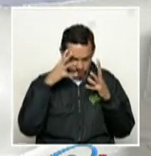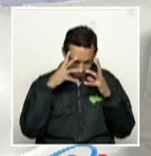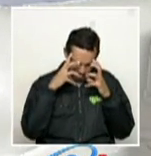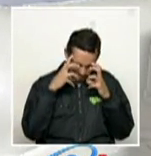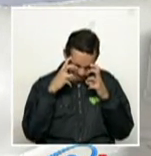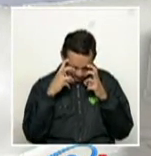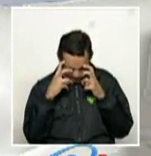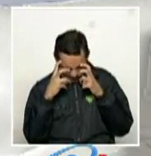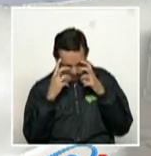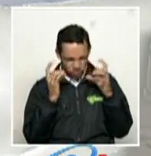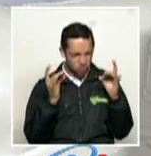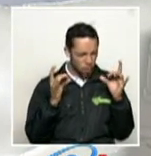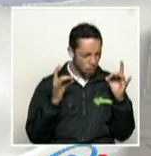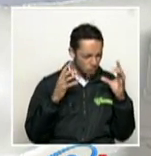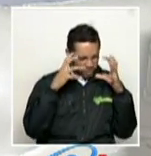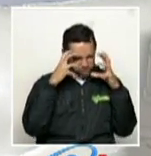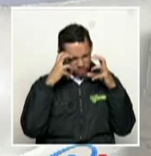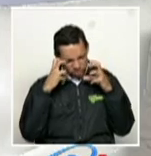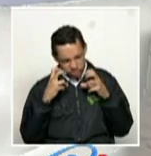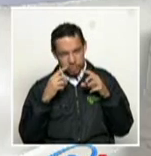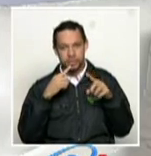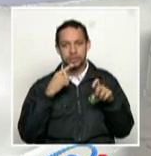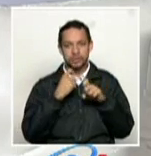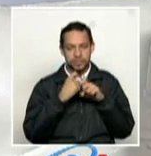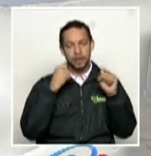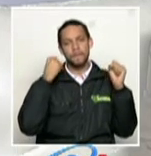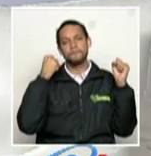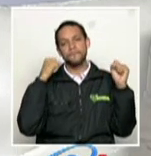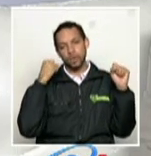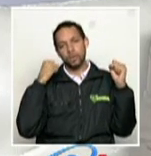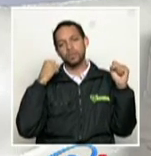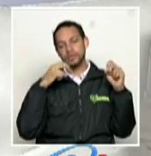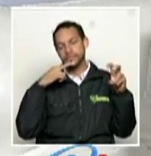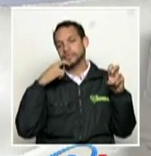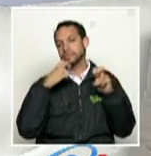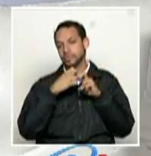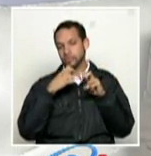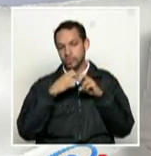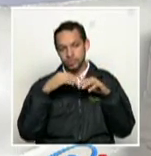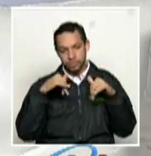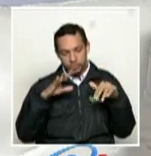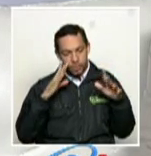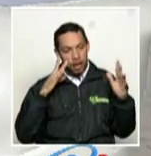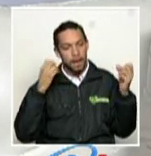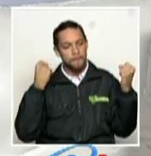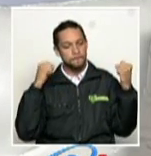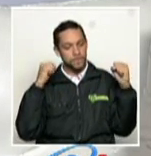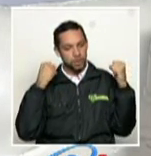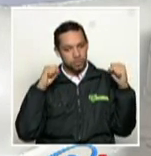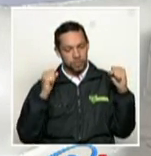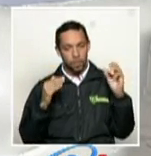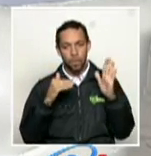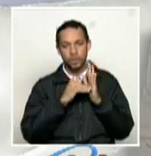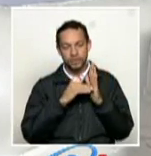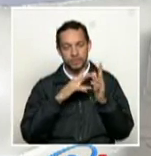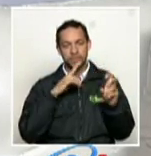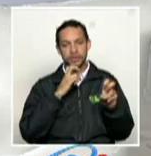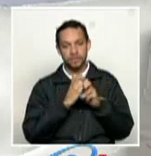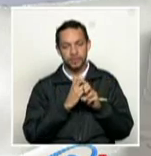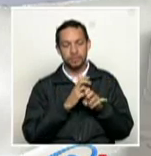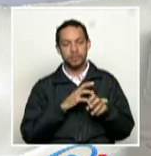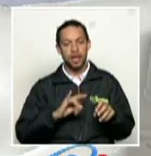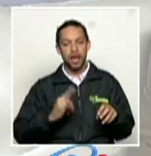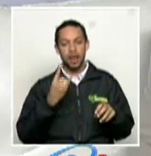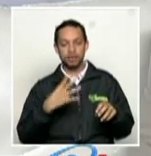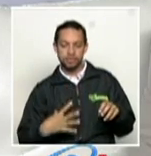no sé, pues me mantiene muy confundida eso. No. Porque la cuestión del colon me da mucho susto que a veces le vuelva cancerígeno. ¿Y ya le